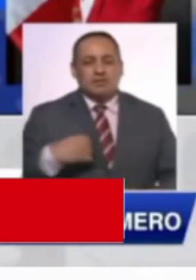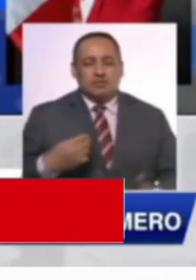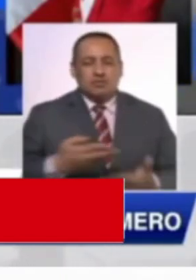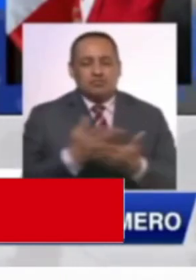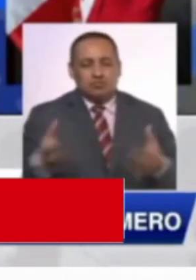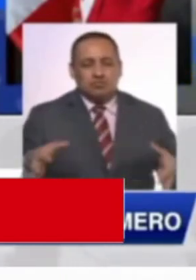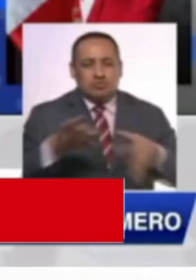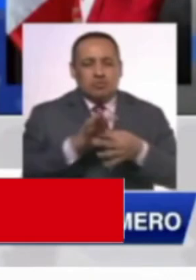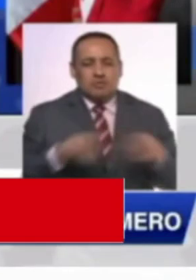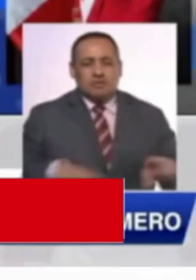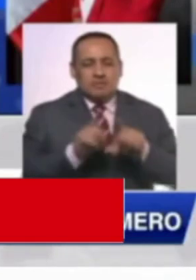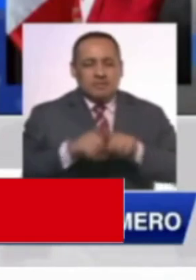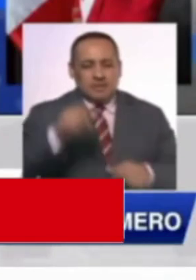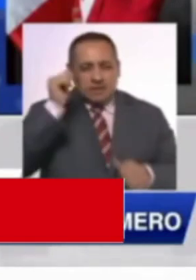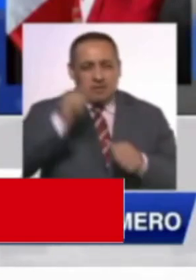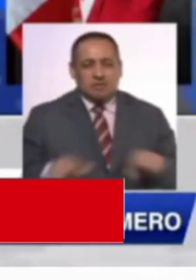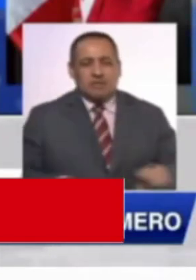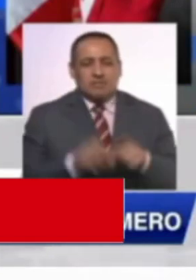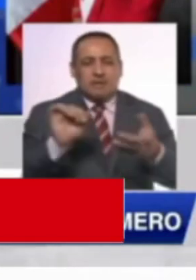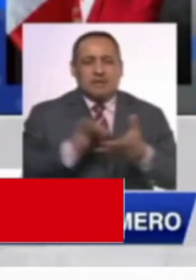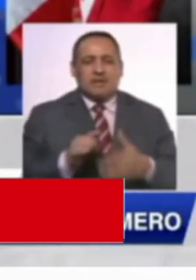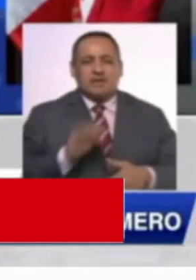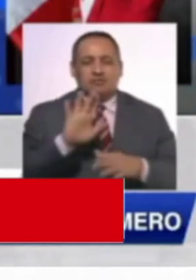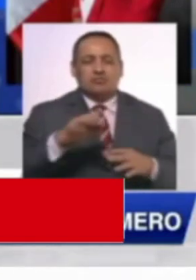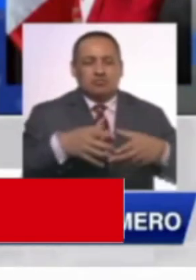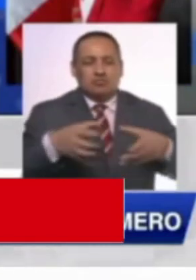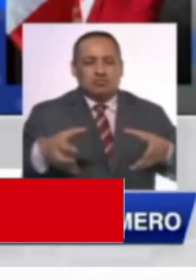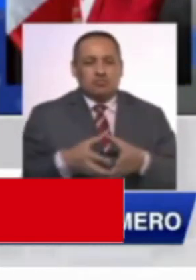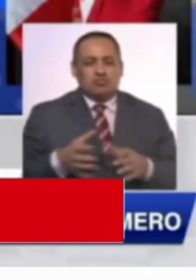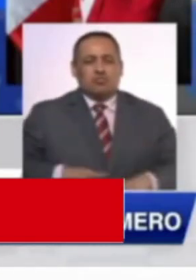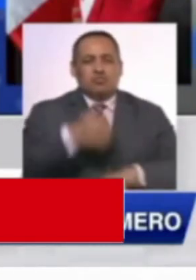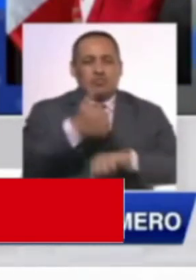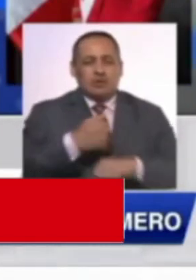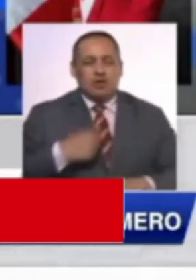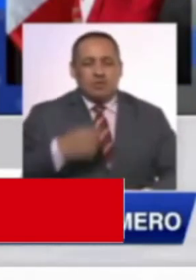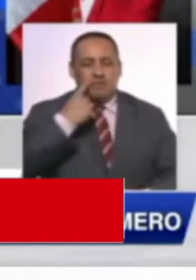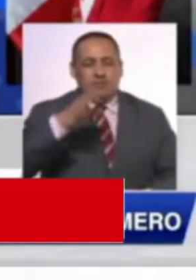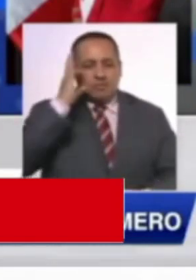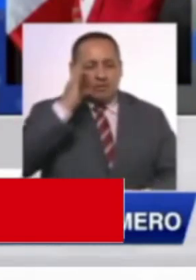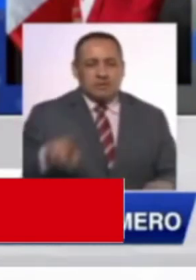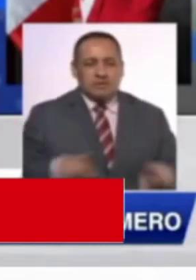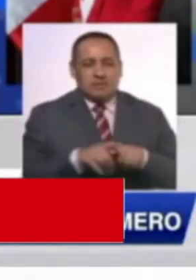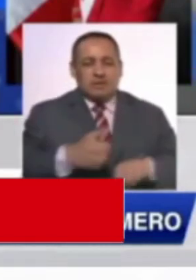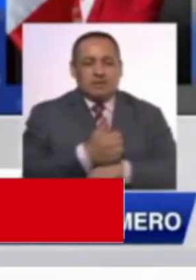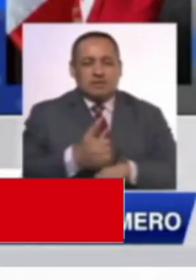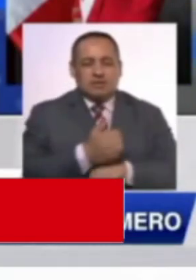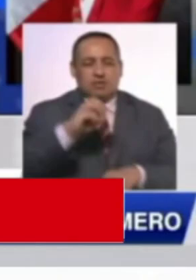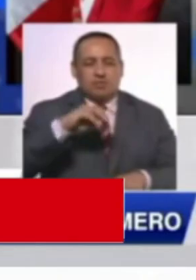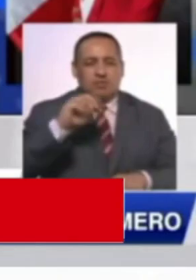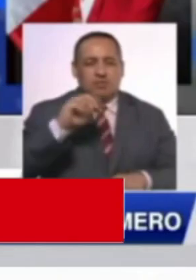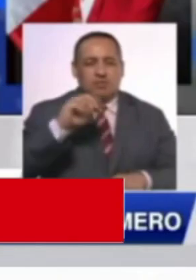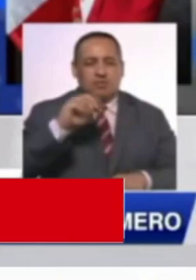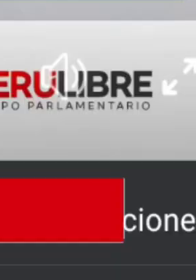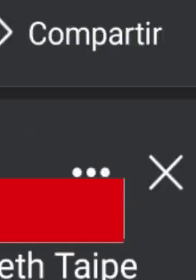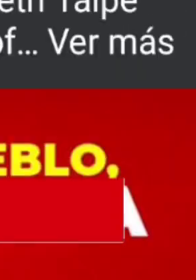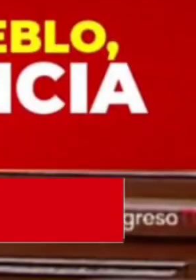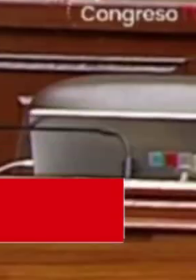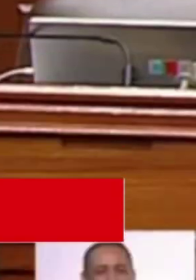y sus Cómplices Recuerden que son sus íconos El dictador fujimori y el asesor Montesinos